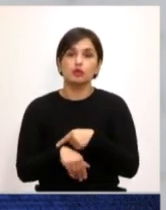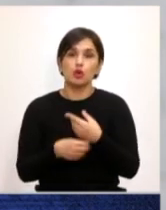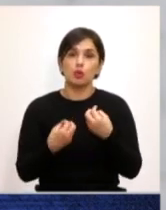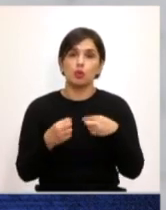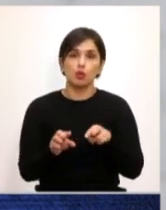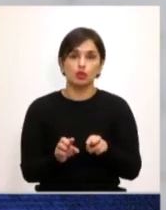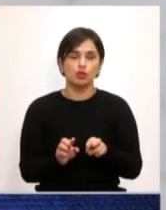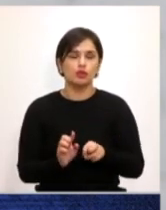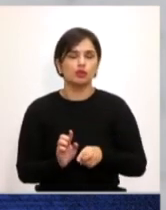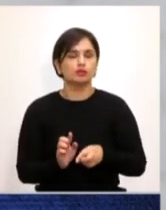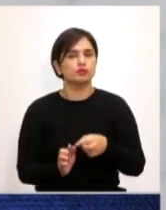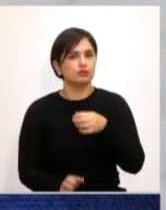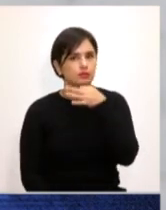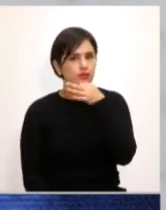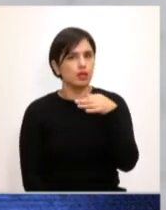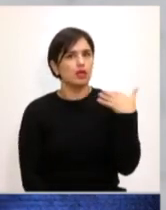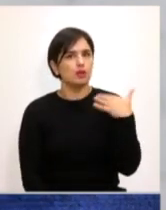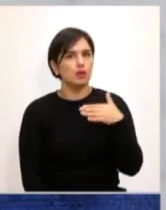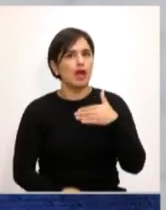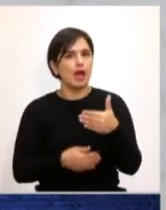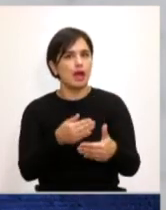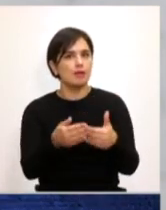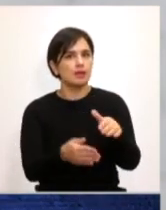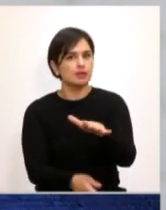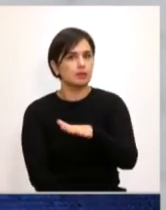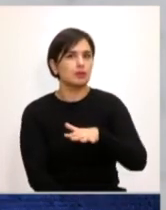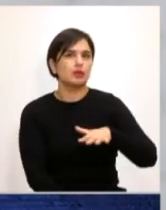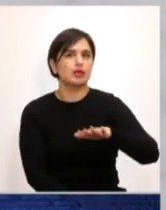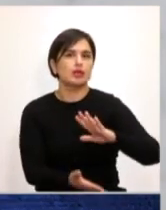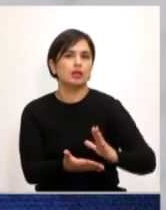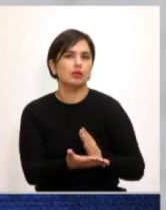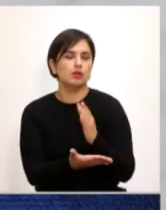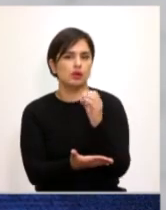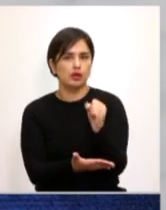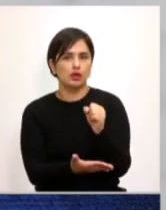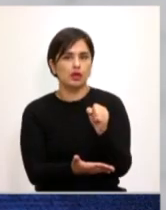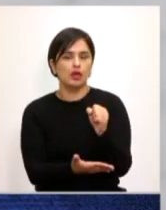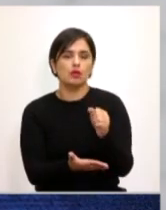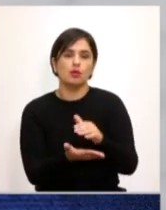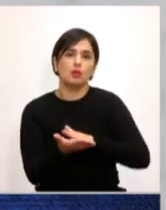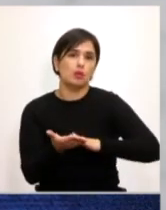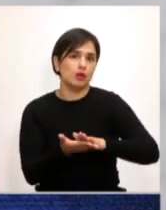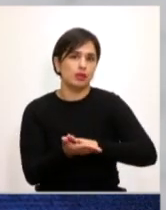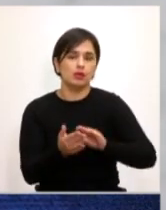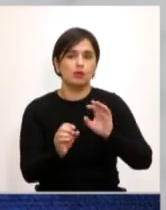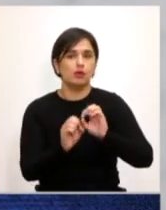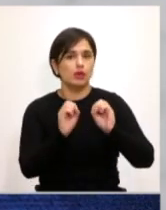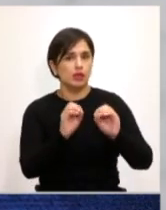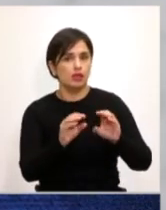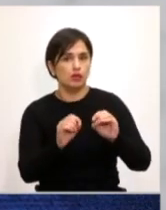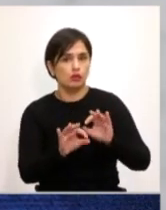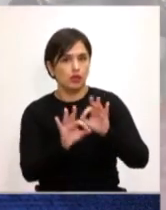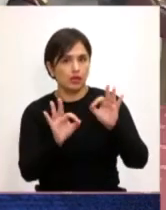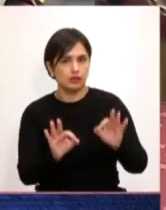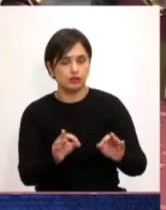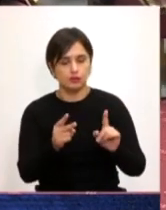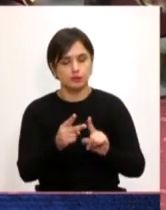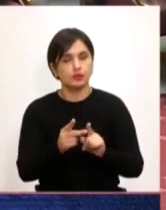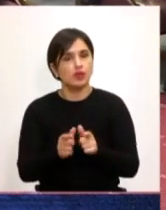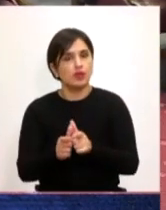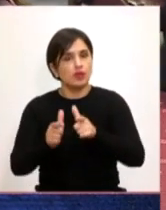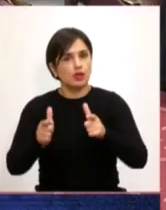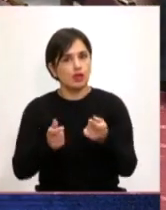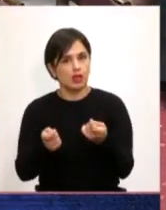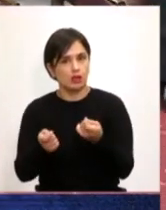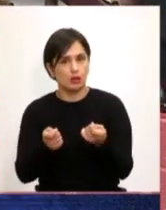destacar importantes avances sectoriales que hemos logrado en áreas tan fundamentales como la educación, el crecimiento